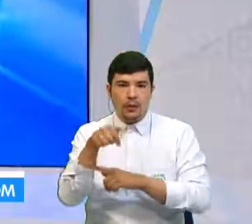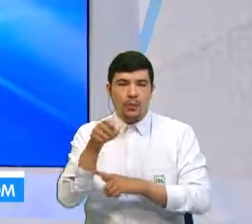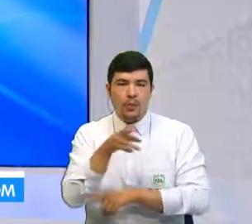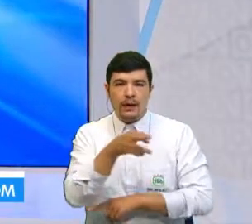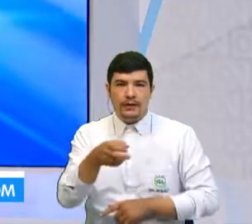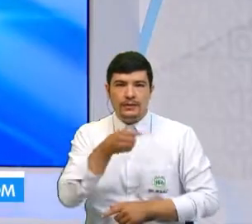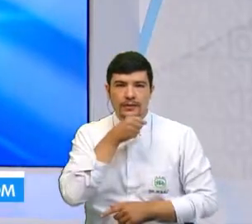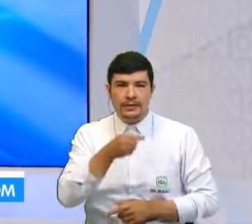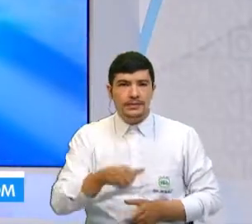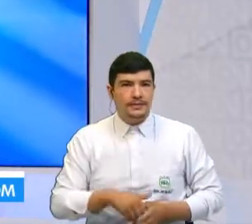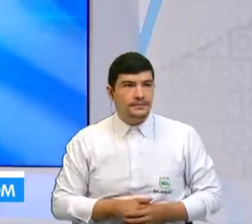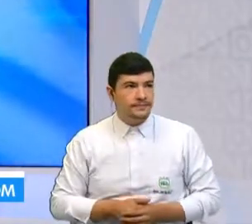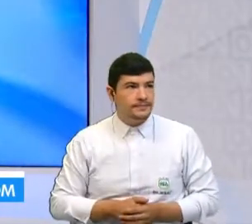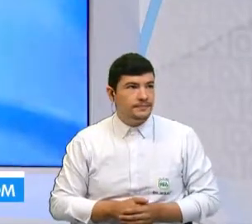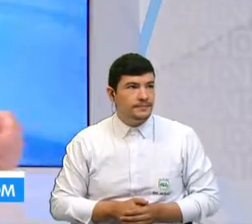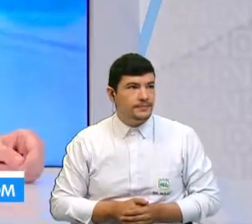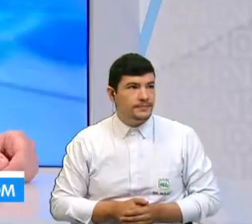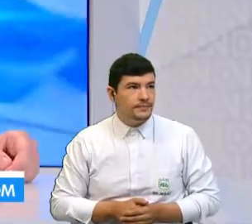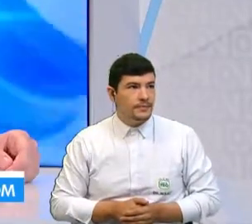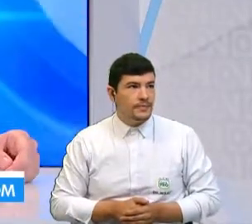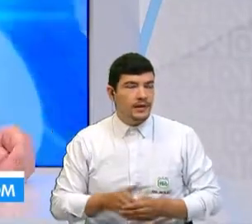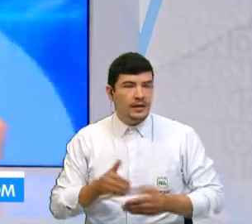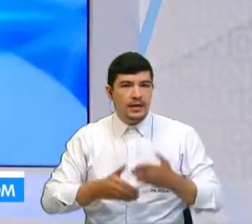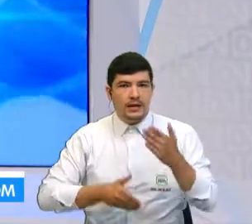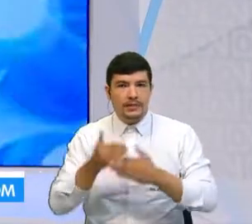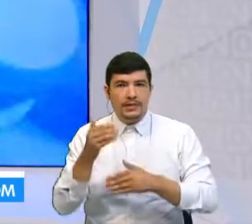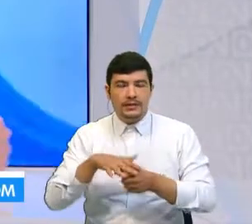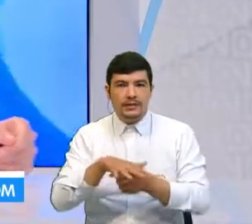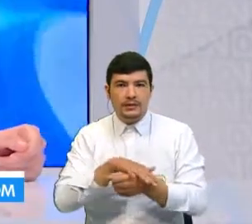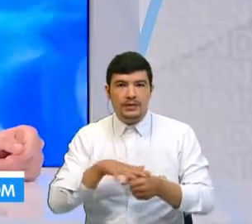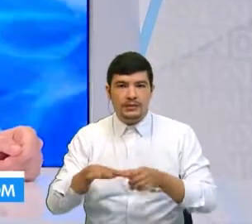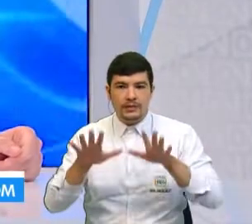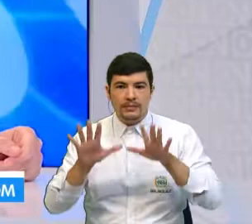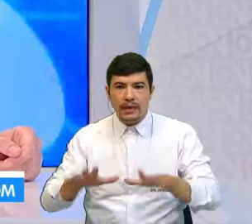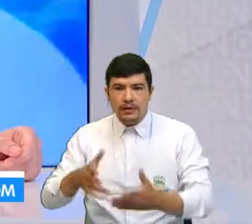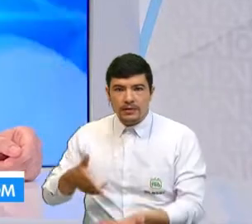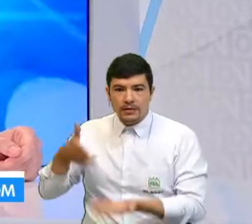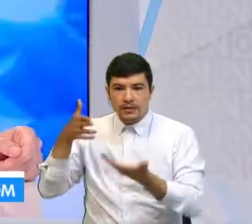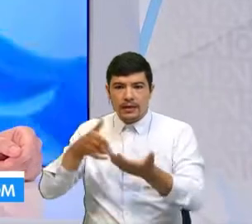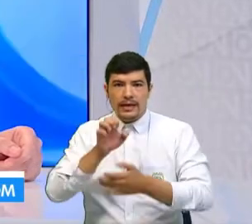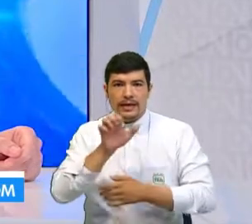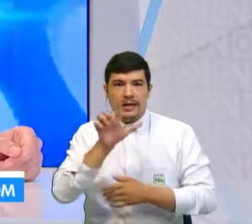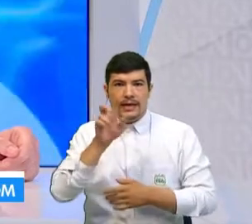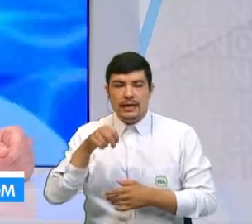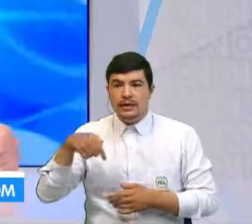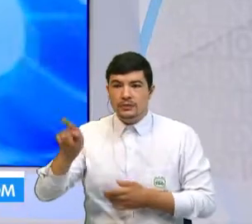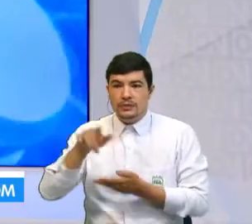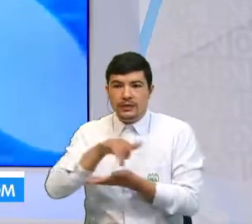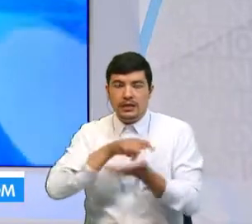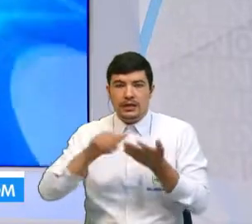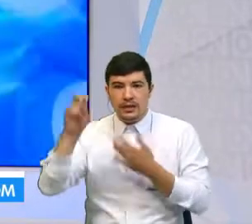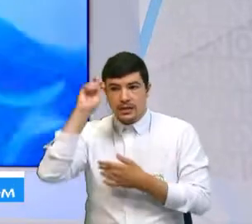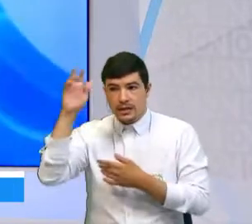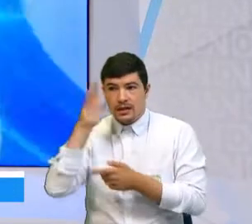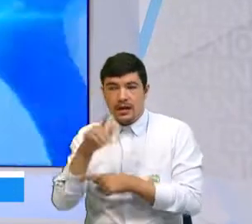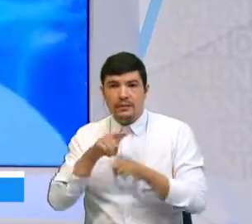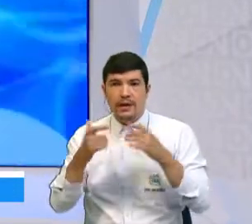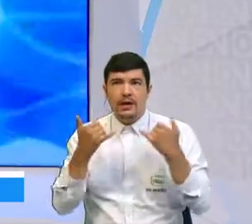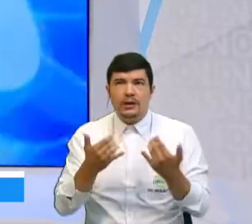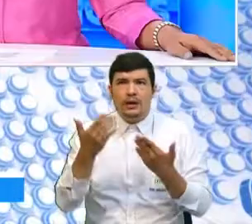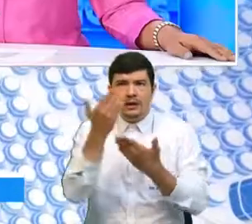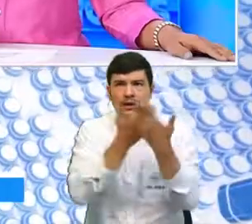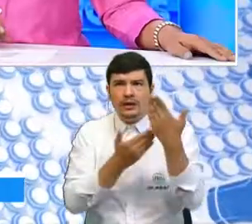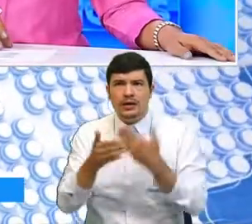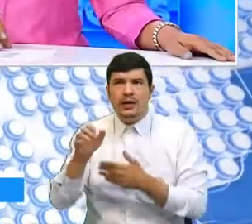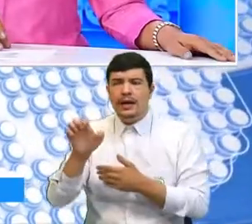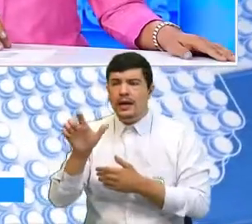Iniciamos con noticias sobre la situación del paro armado que anunciaron guerrilleros del ELN y EPL en Santander y norte de Santander. En nuestros estudios en Cúcuta está